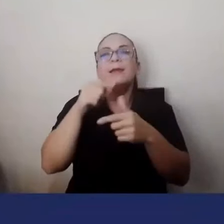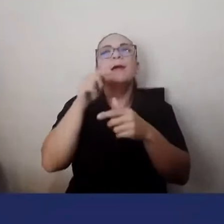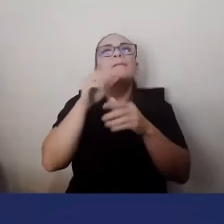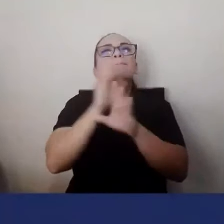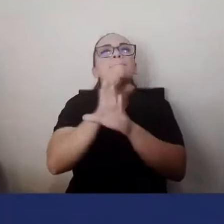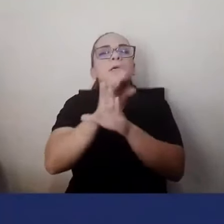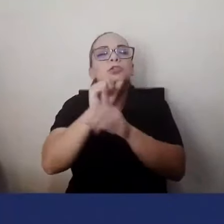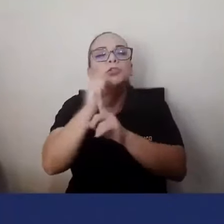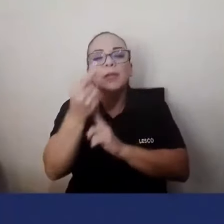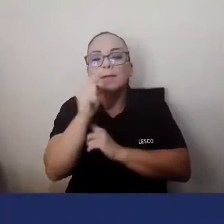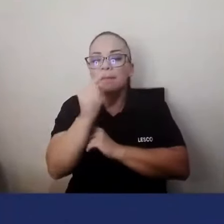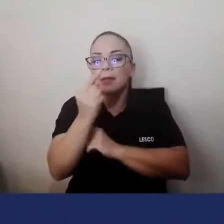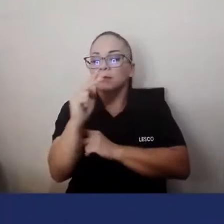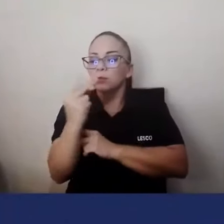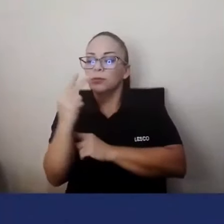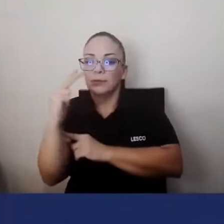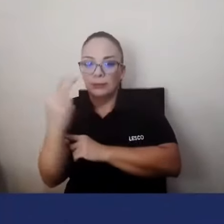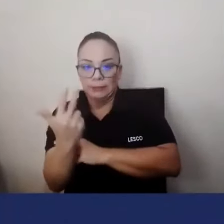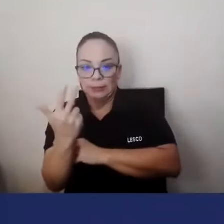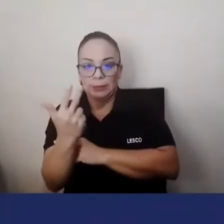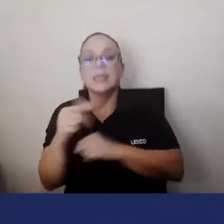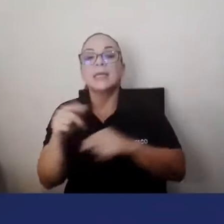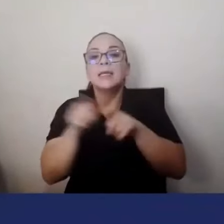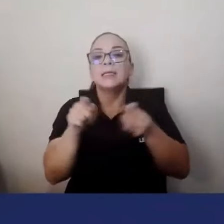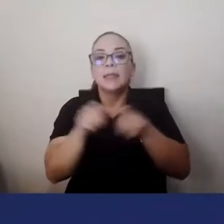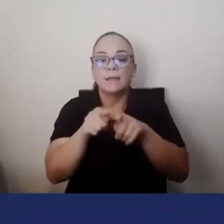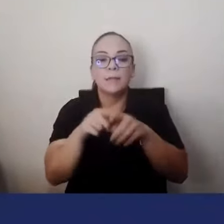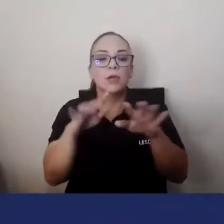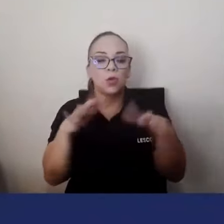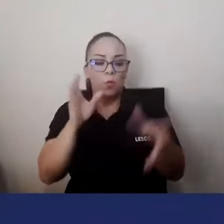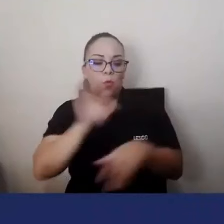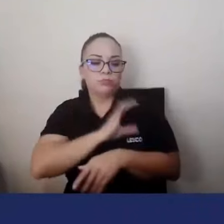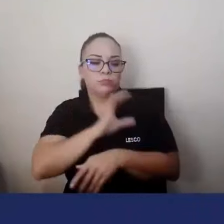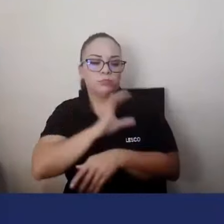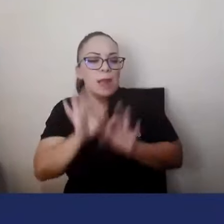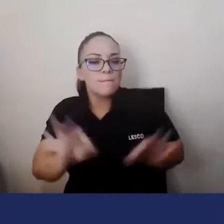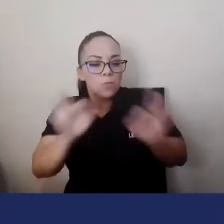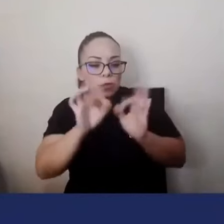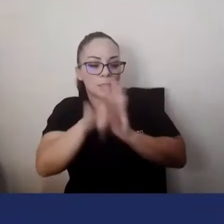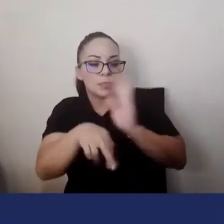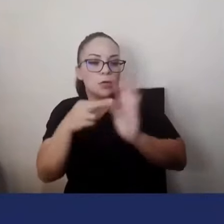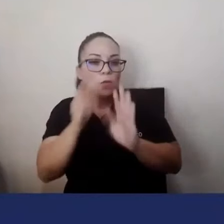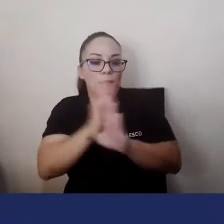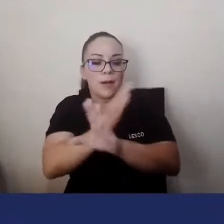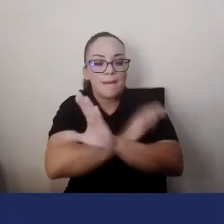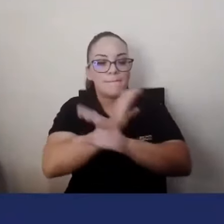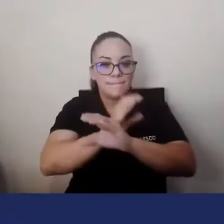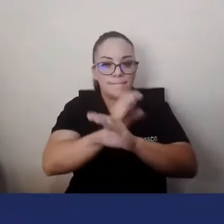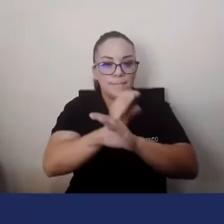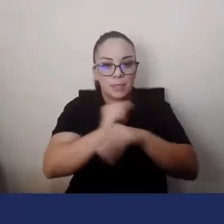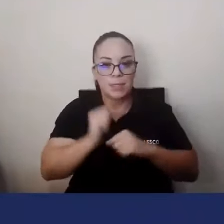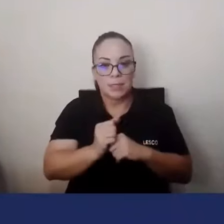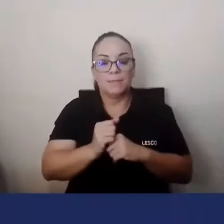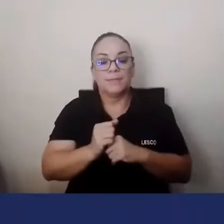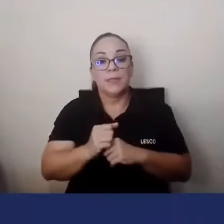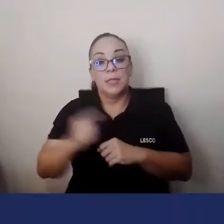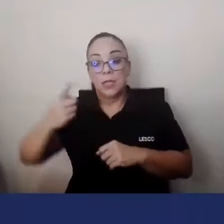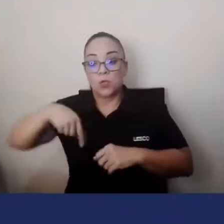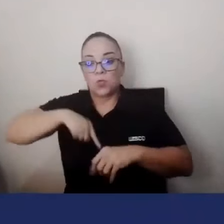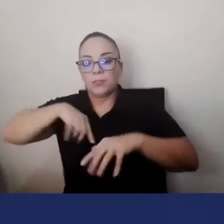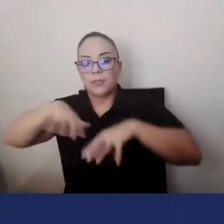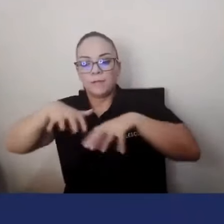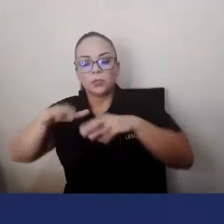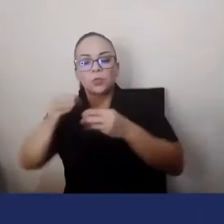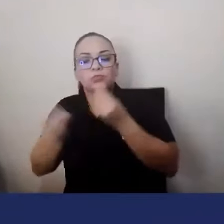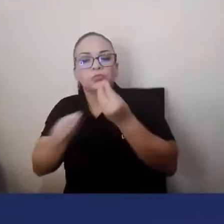con los mecanismos de proximidad policial en materia preventiva y luego lo que es nuestra reacción proactiva ante el delito. Pero